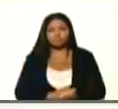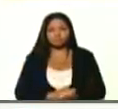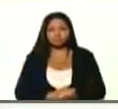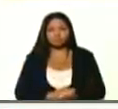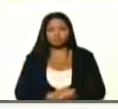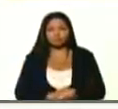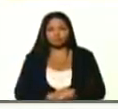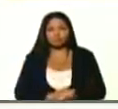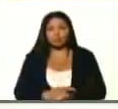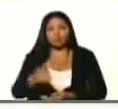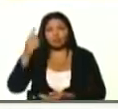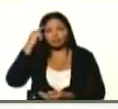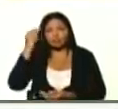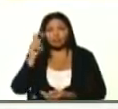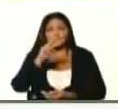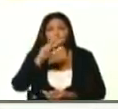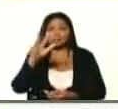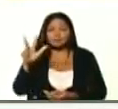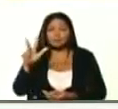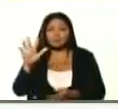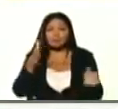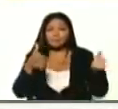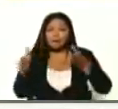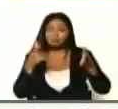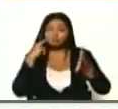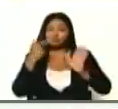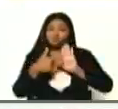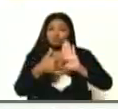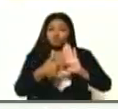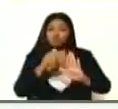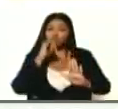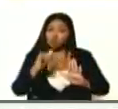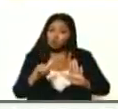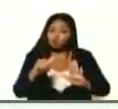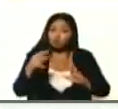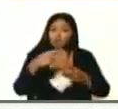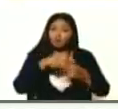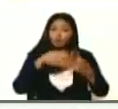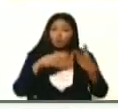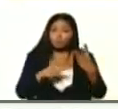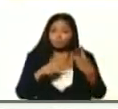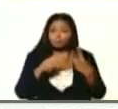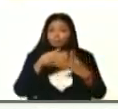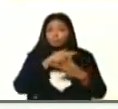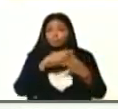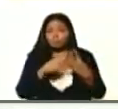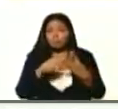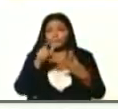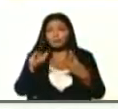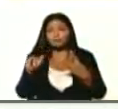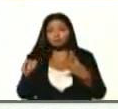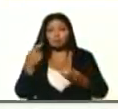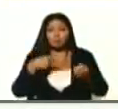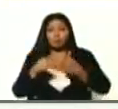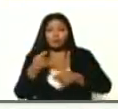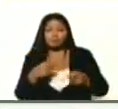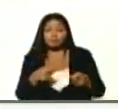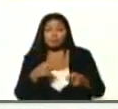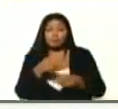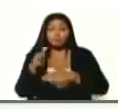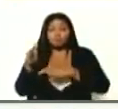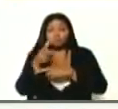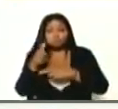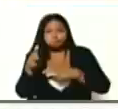del 23 de marzo se presentó escrito de acusación contra ambos ciudadanos por los delitos de tráfico ilícito de